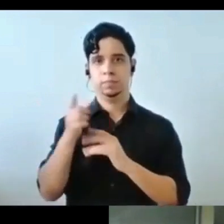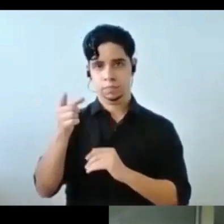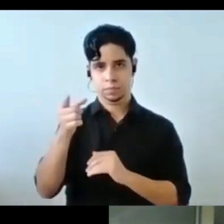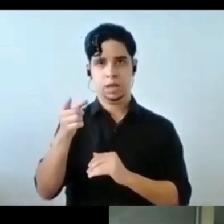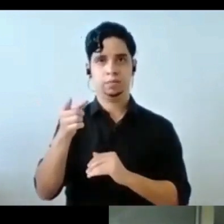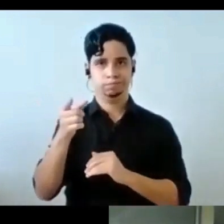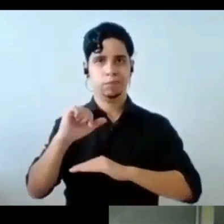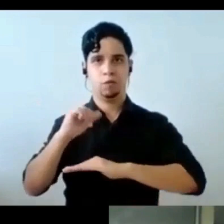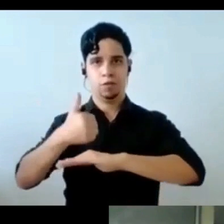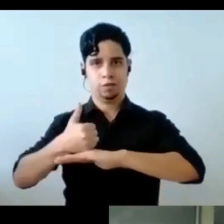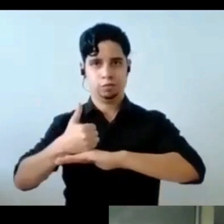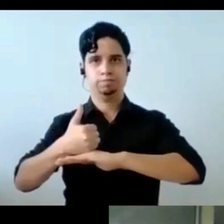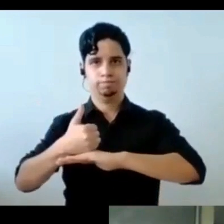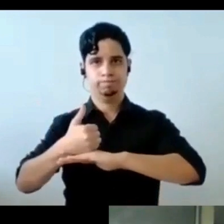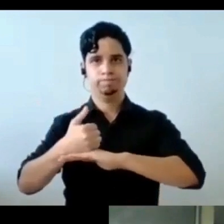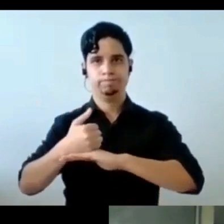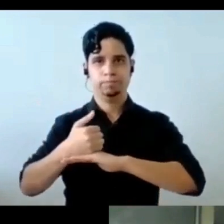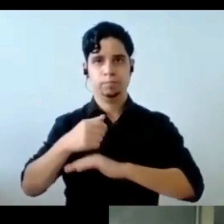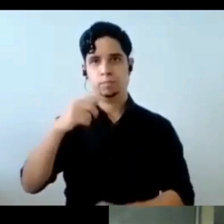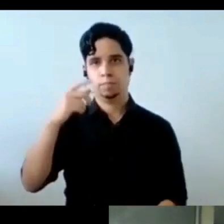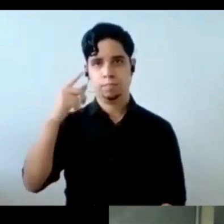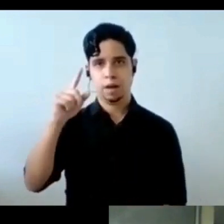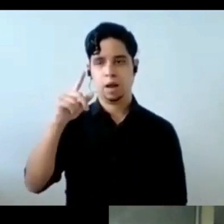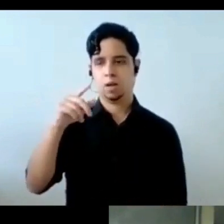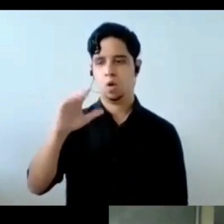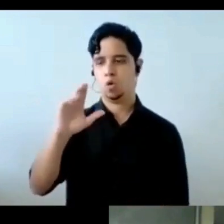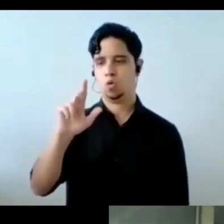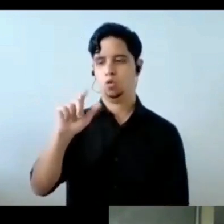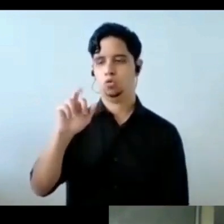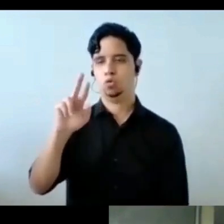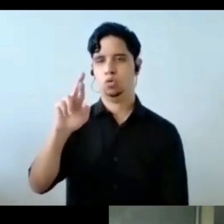de la Fundación Nacional para la Cultura Popular.